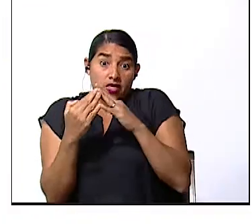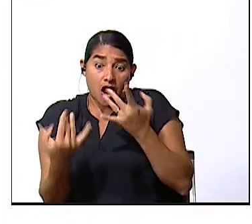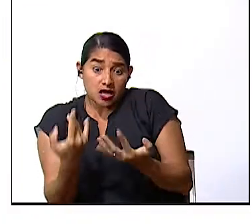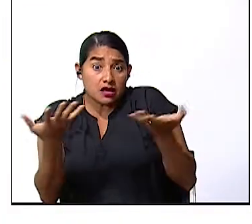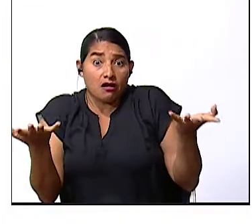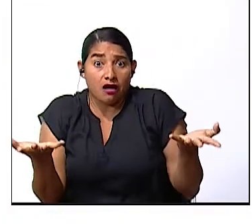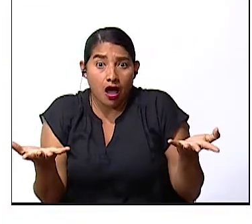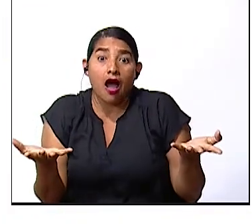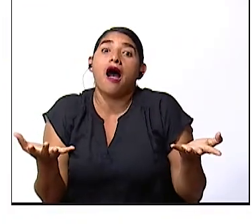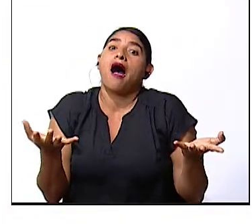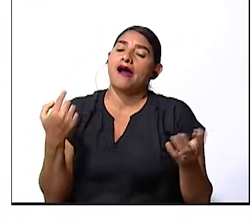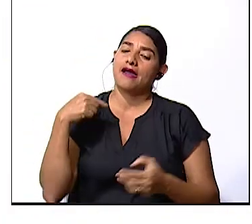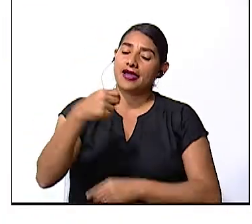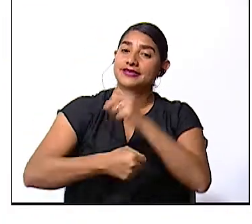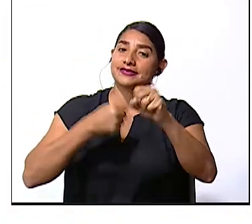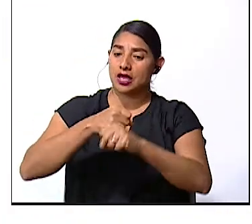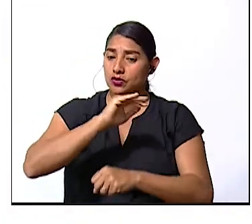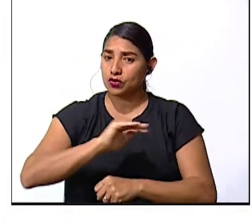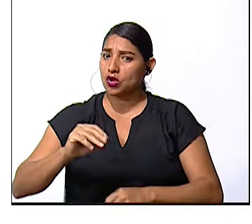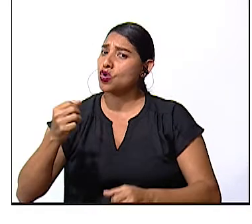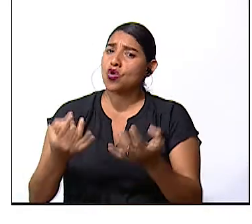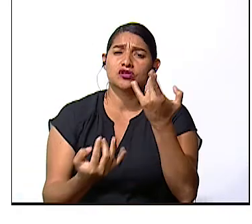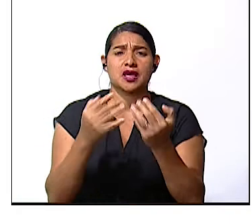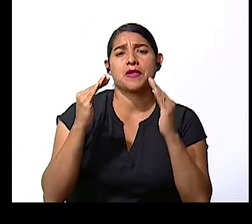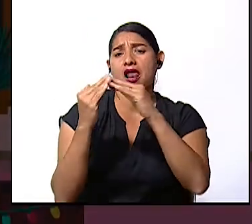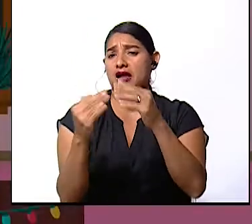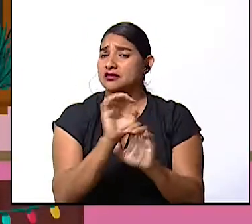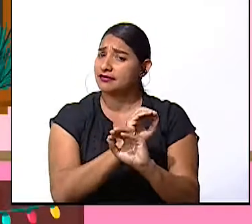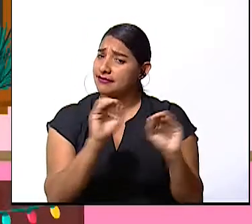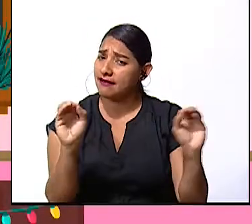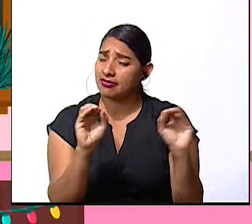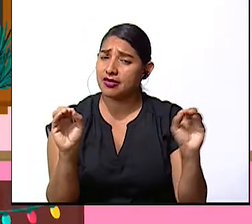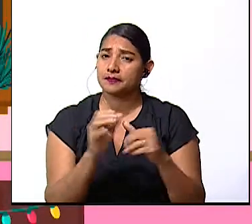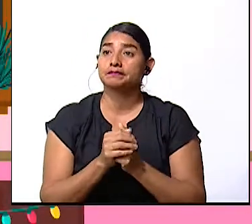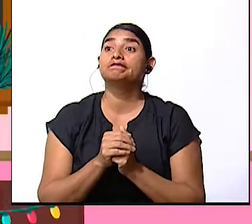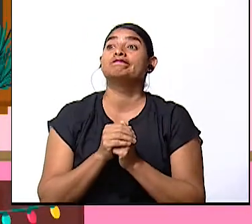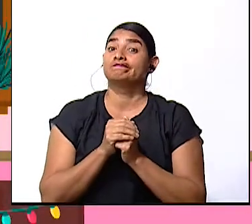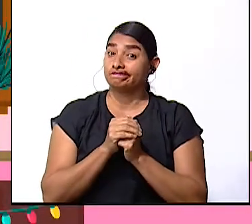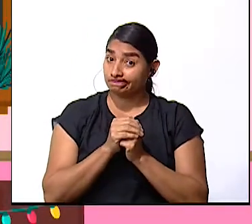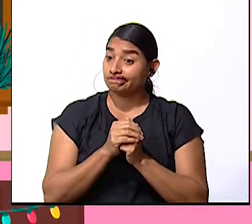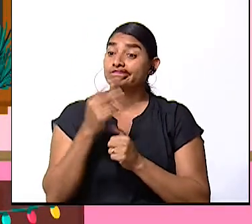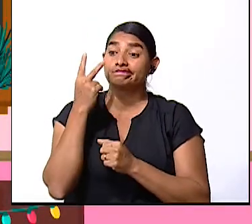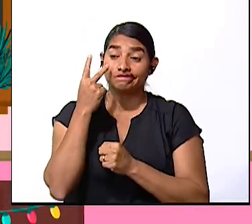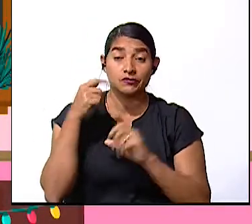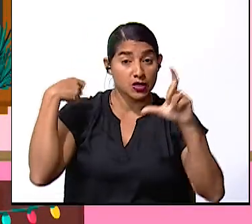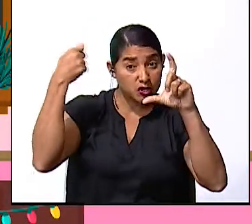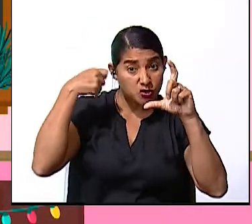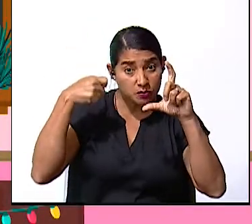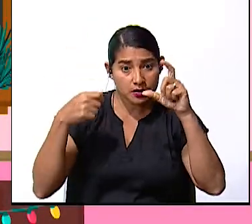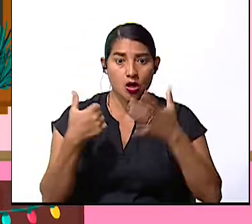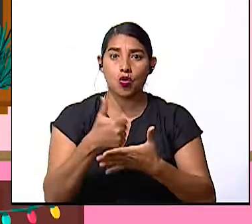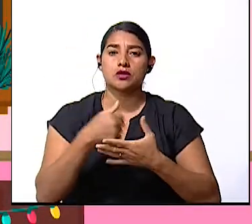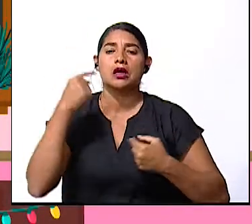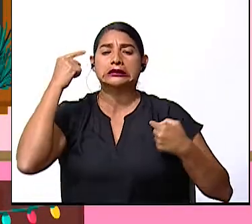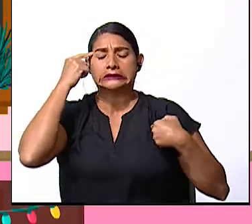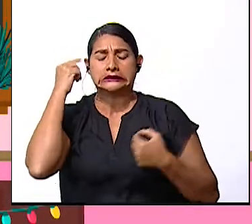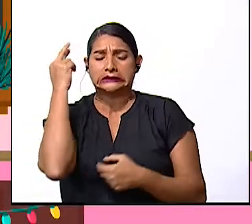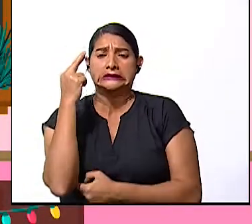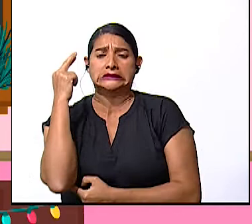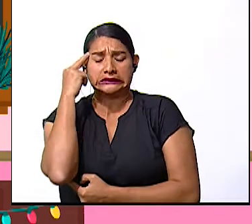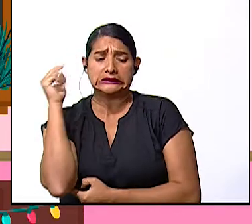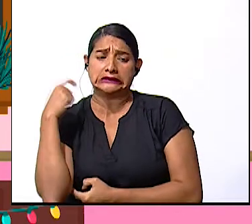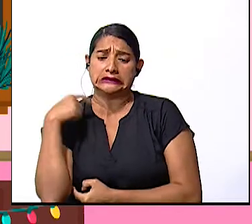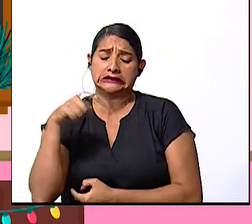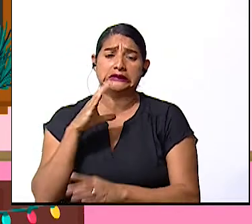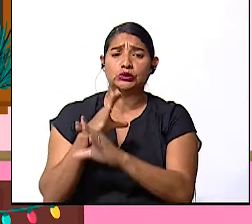casa. Que en este año del niño no se queme la casa de nadie. Muy bien, estos videos son para hacer conciencia, ¿verdad? El cuidado